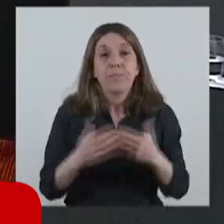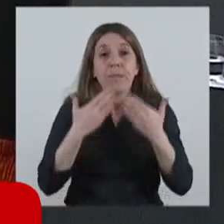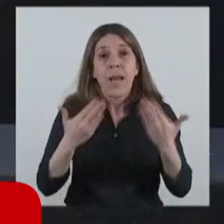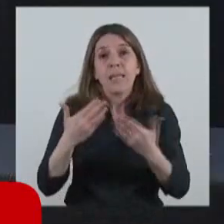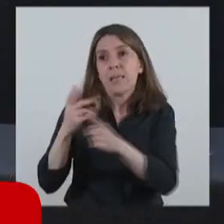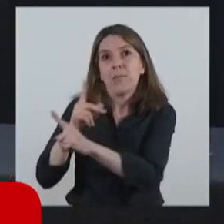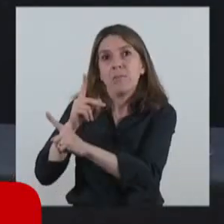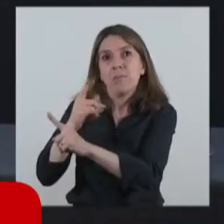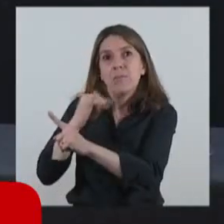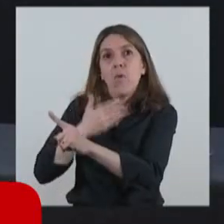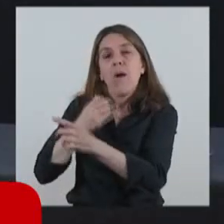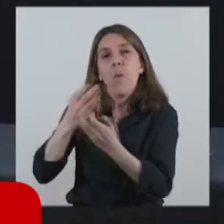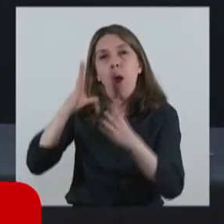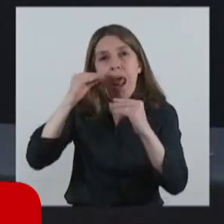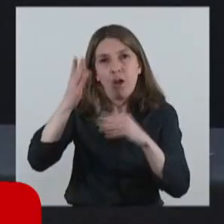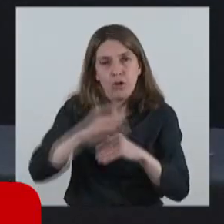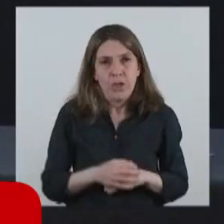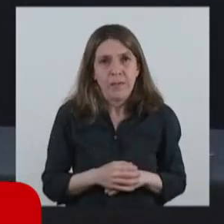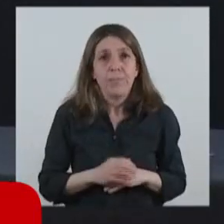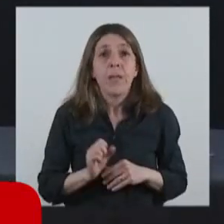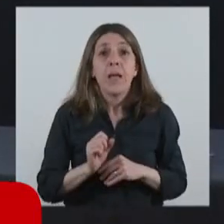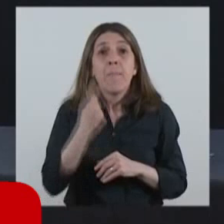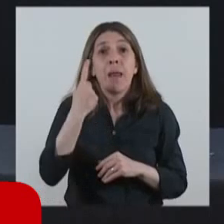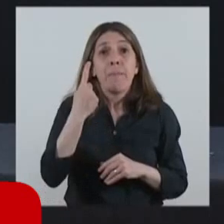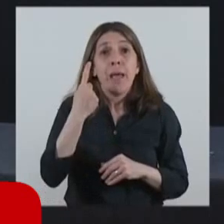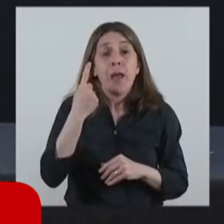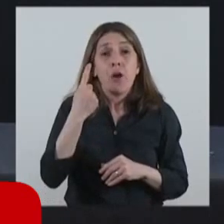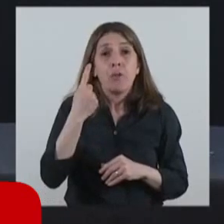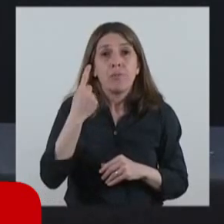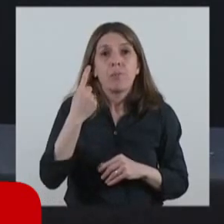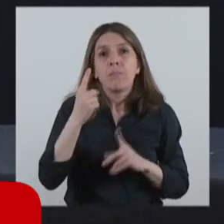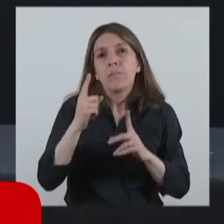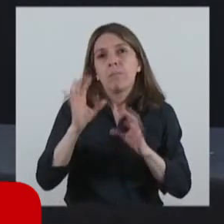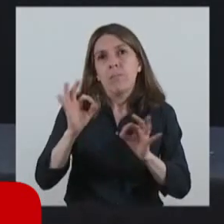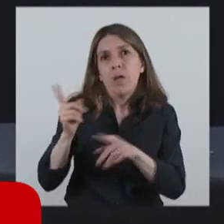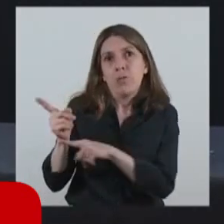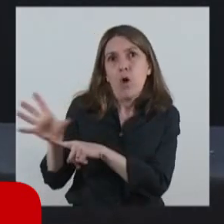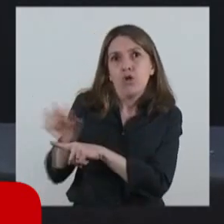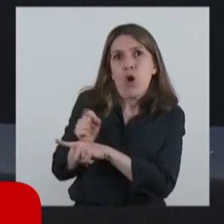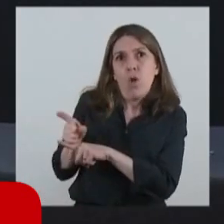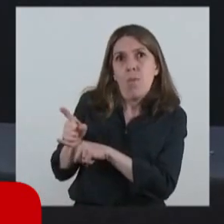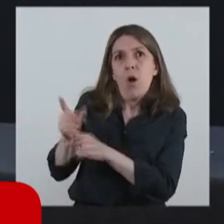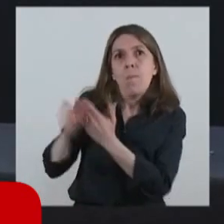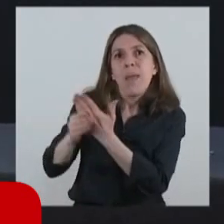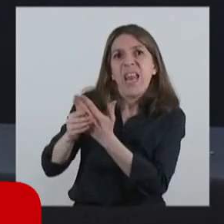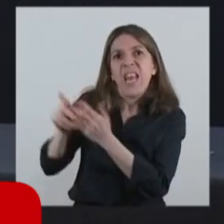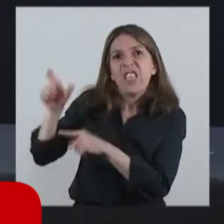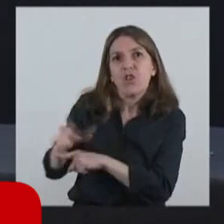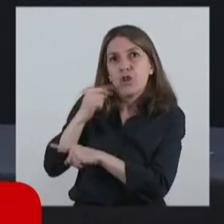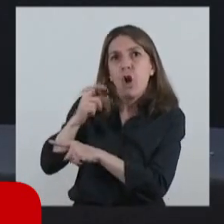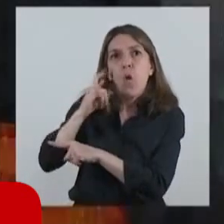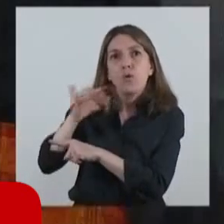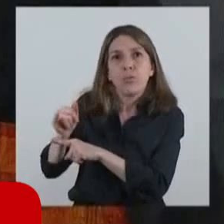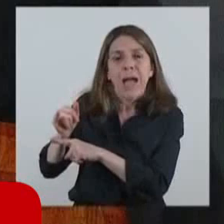Gracias, buenas noches. Bueno, en primer lugar, cabe resaltar lo que dijo el ministro Guzmán respecto al